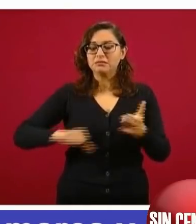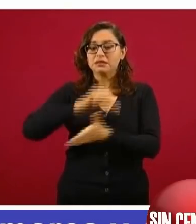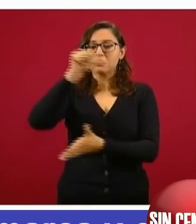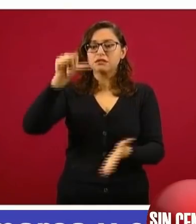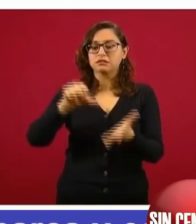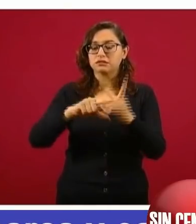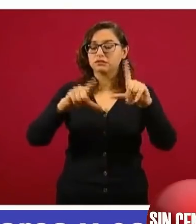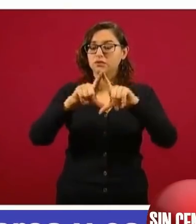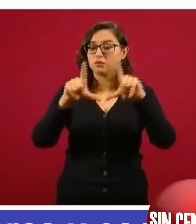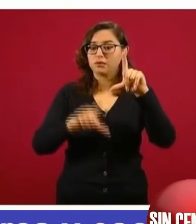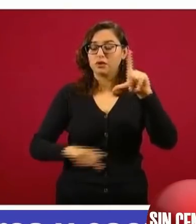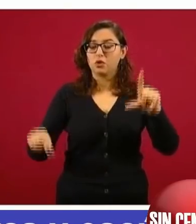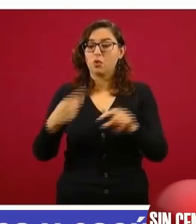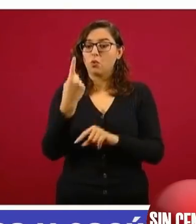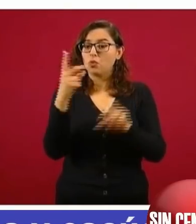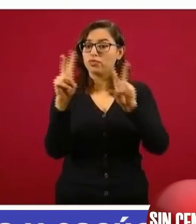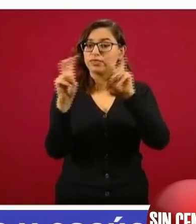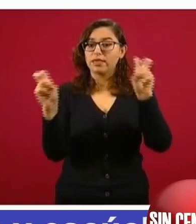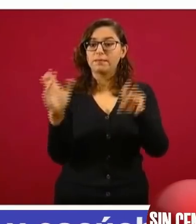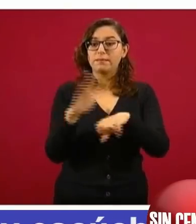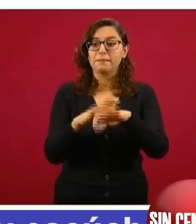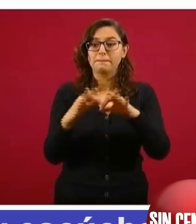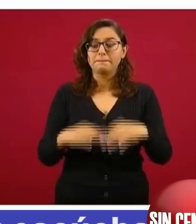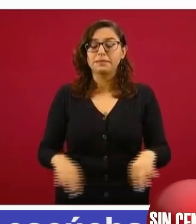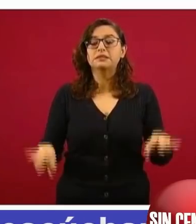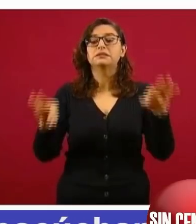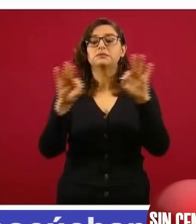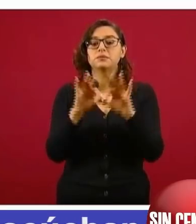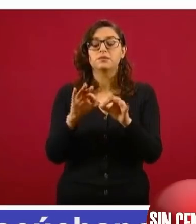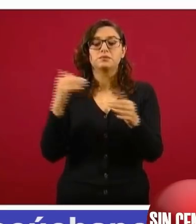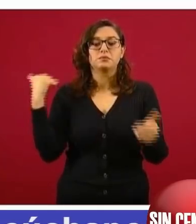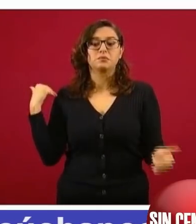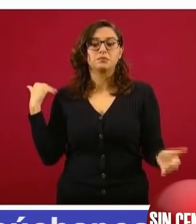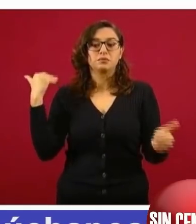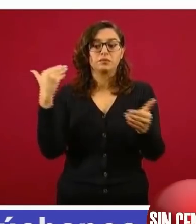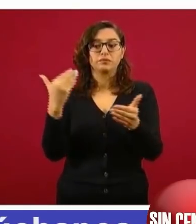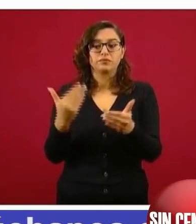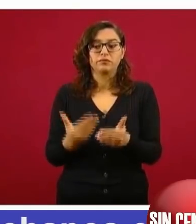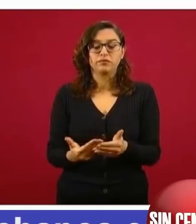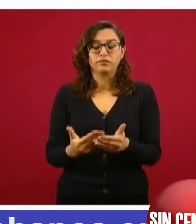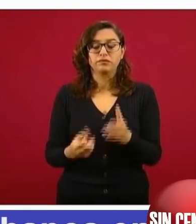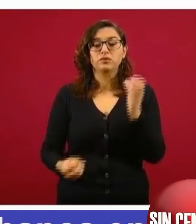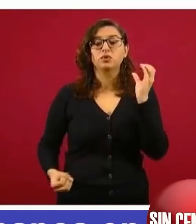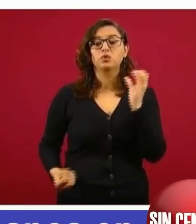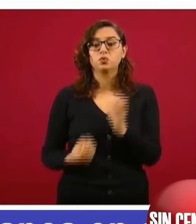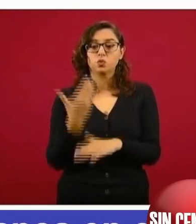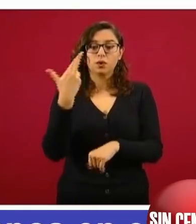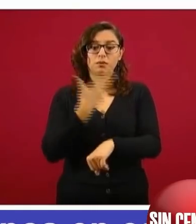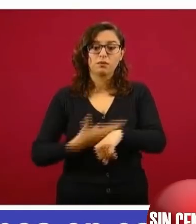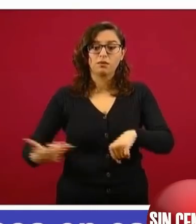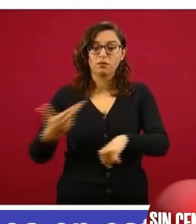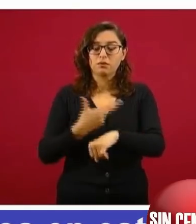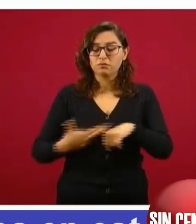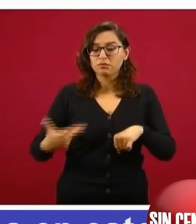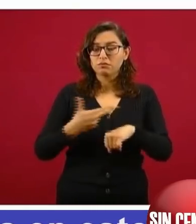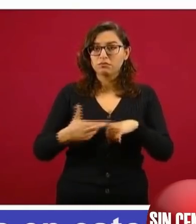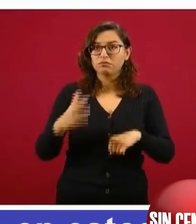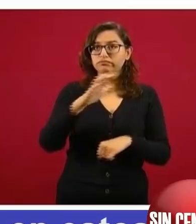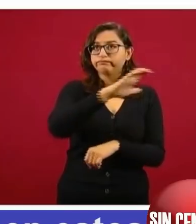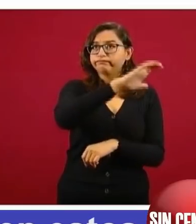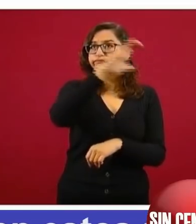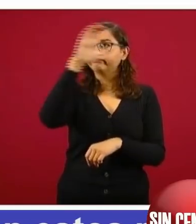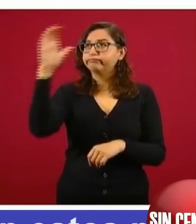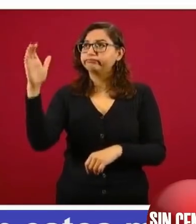en uno de los temas más relevantes de lo que se ha hecho en el rediseño de los espacios